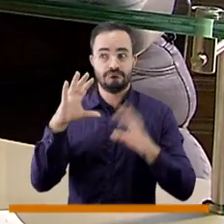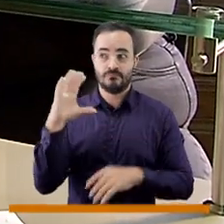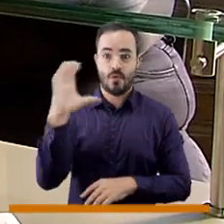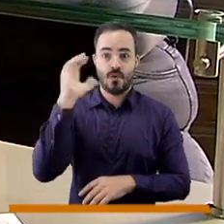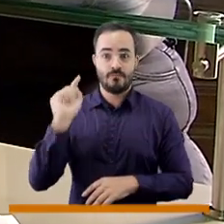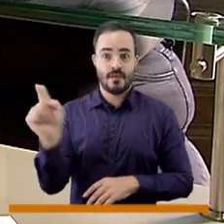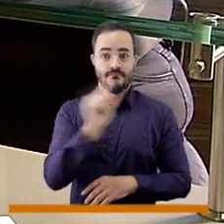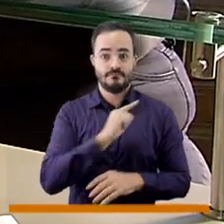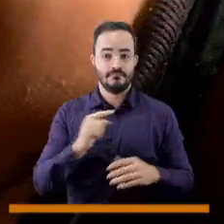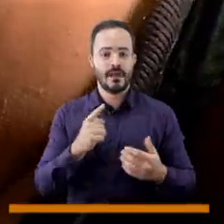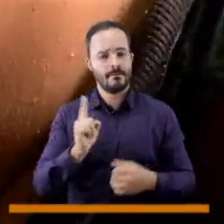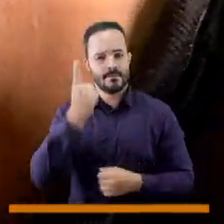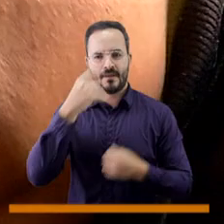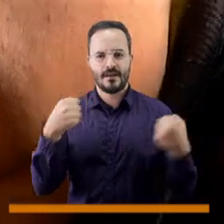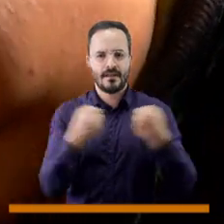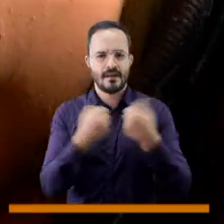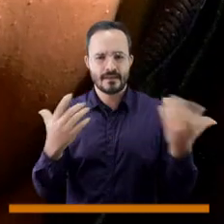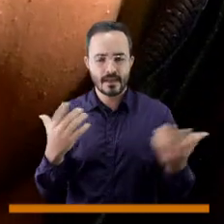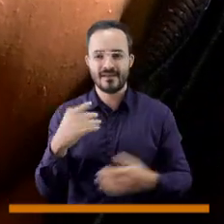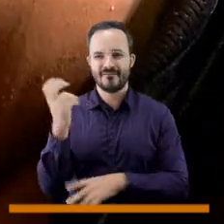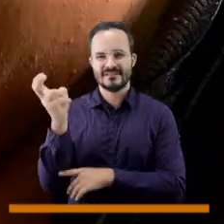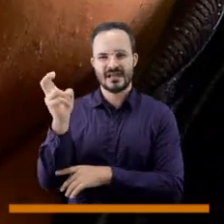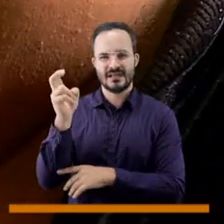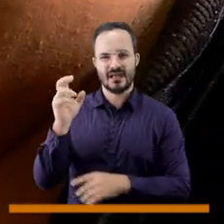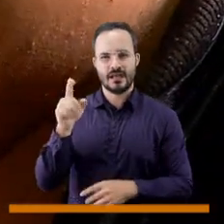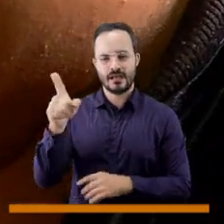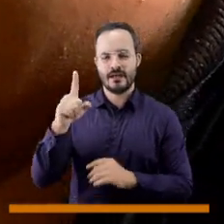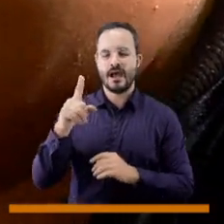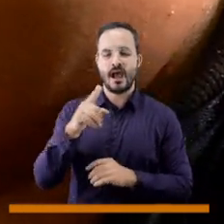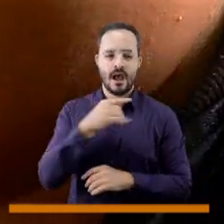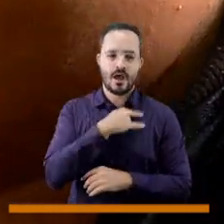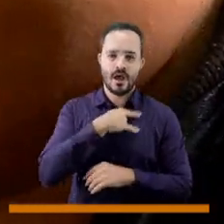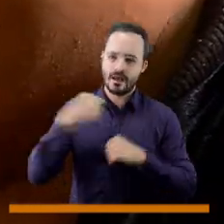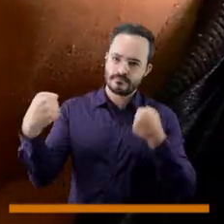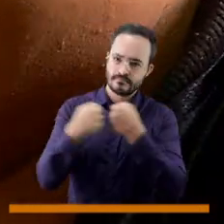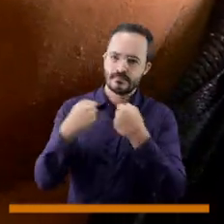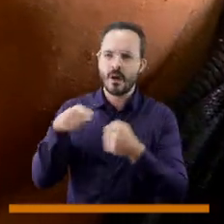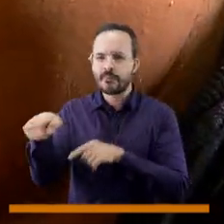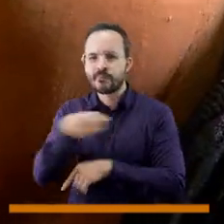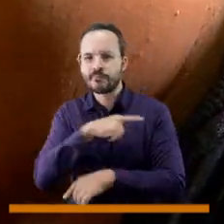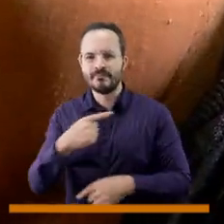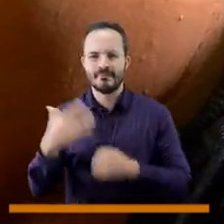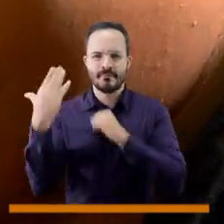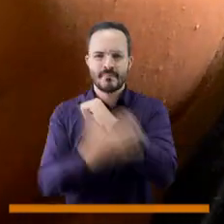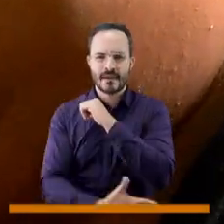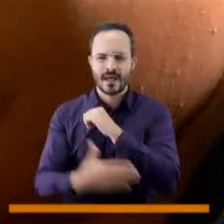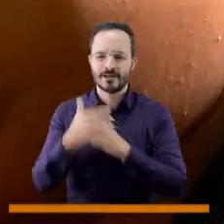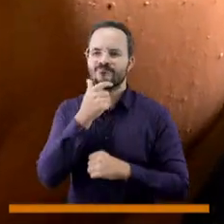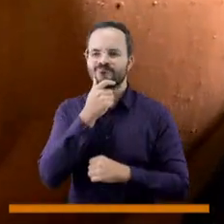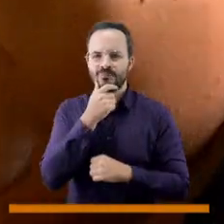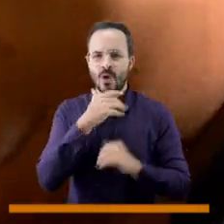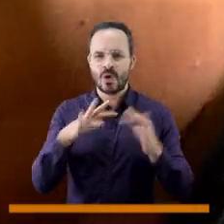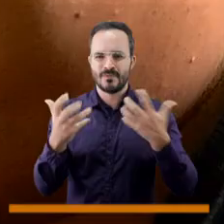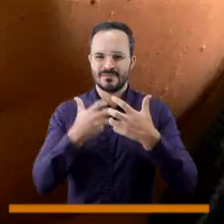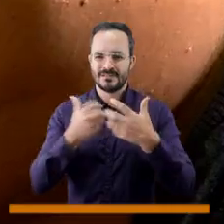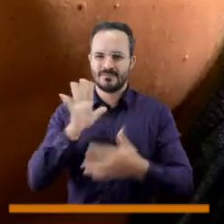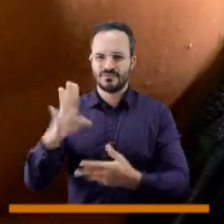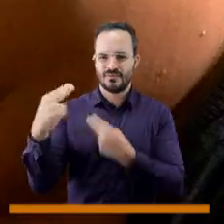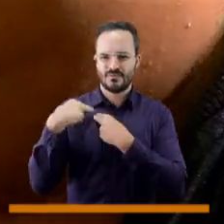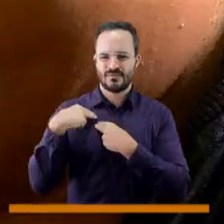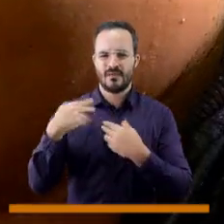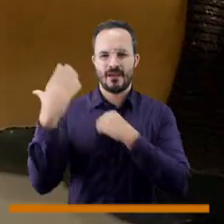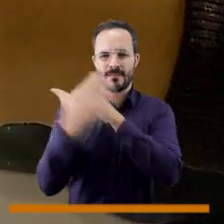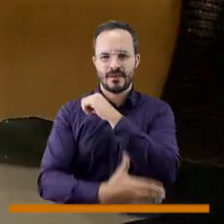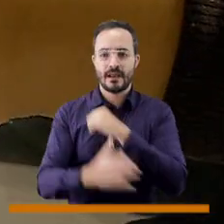Fiscalía General de la Nación para atender casos de mediación penal en el sistema de responsabilidad penal para adolescentes y también